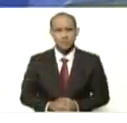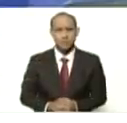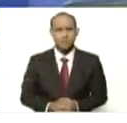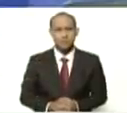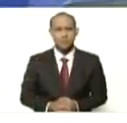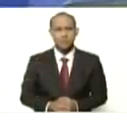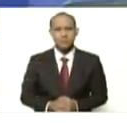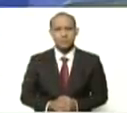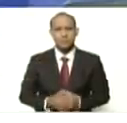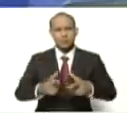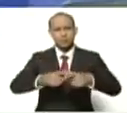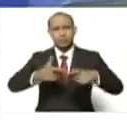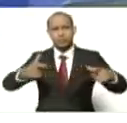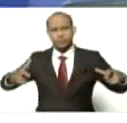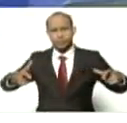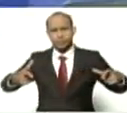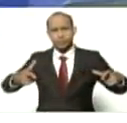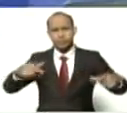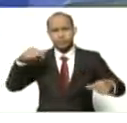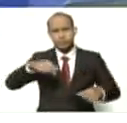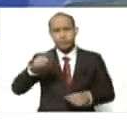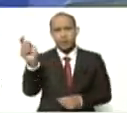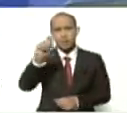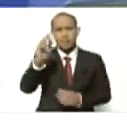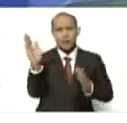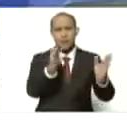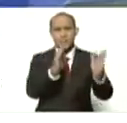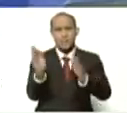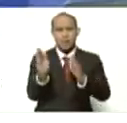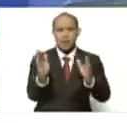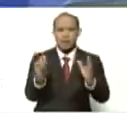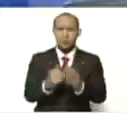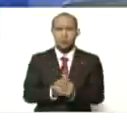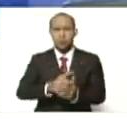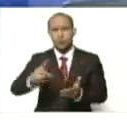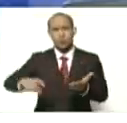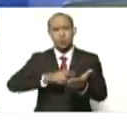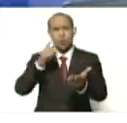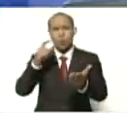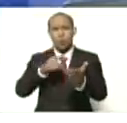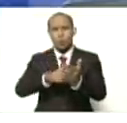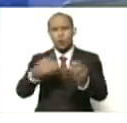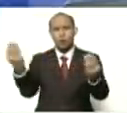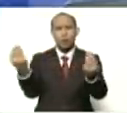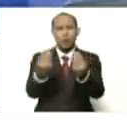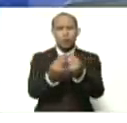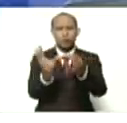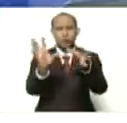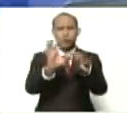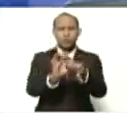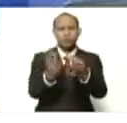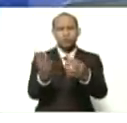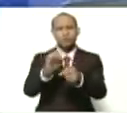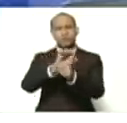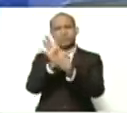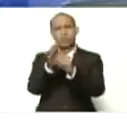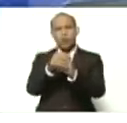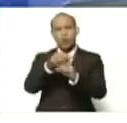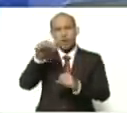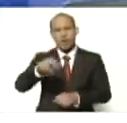el incremento de casos de marzo coincide con la identificación de la variante brasilera en el país